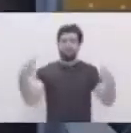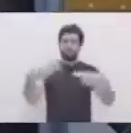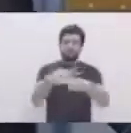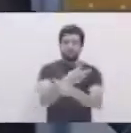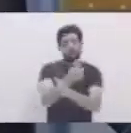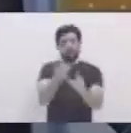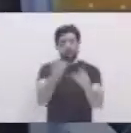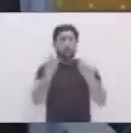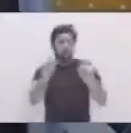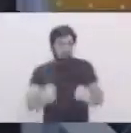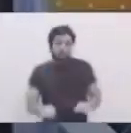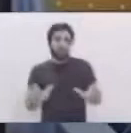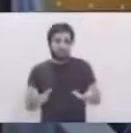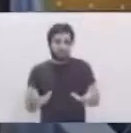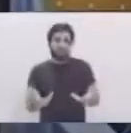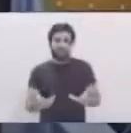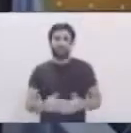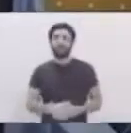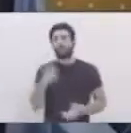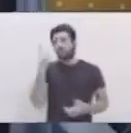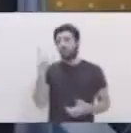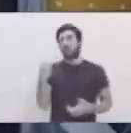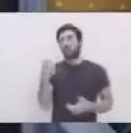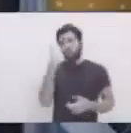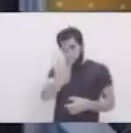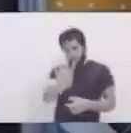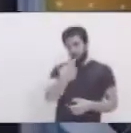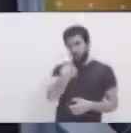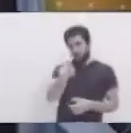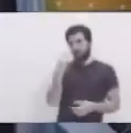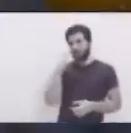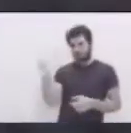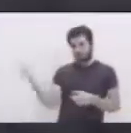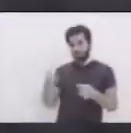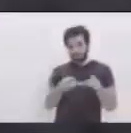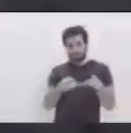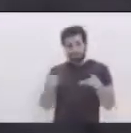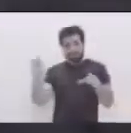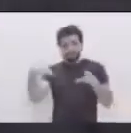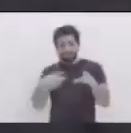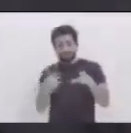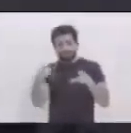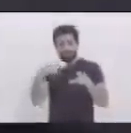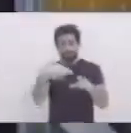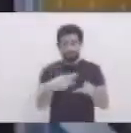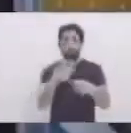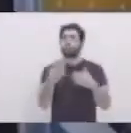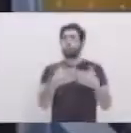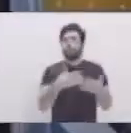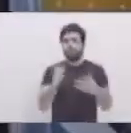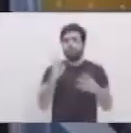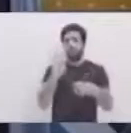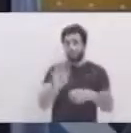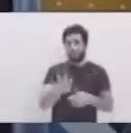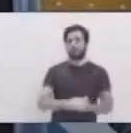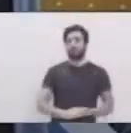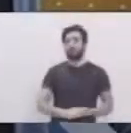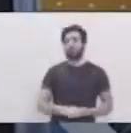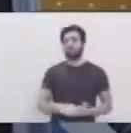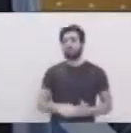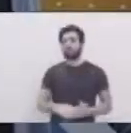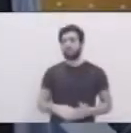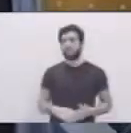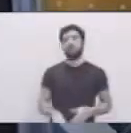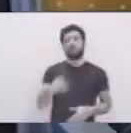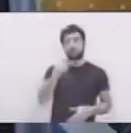perfectas. Vamos a hacer unas cuatro. Cuatro. Uh-huh. Perfecto. Y ustedes en casa, pues, también recuerden ahí